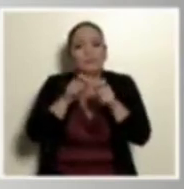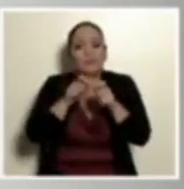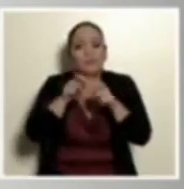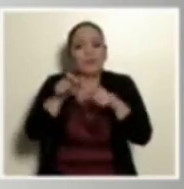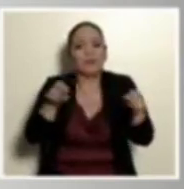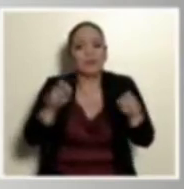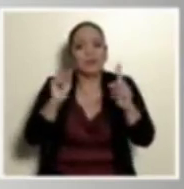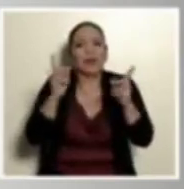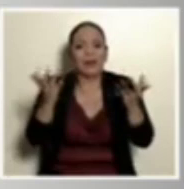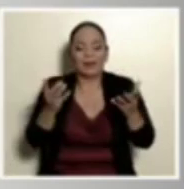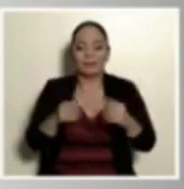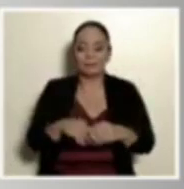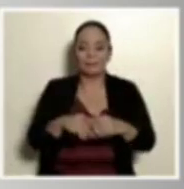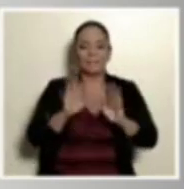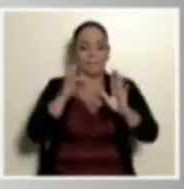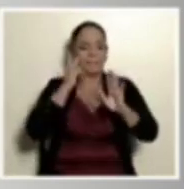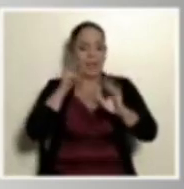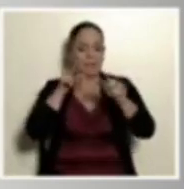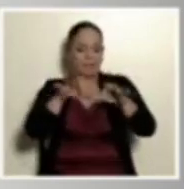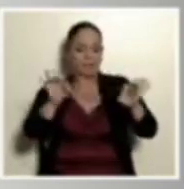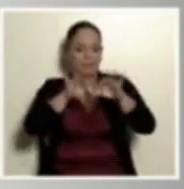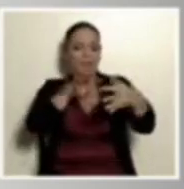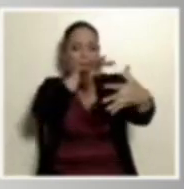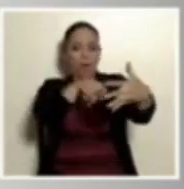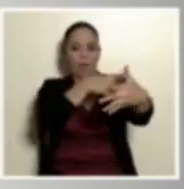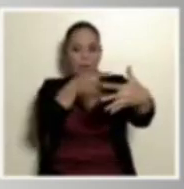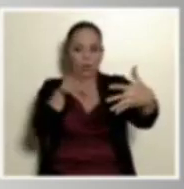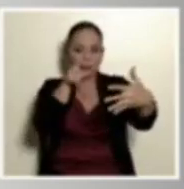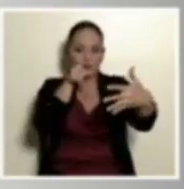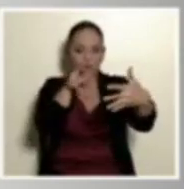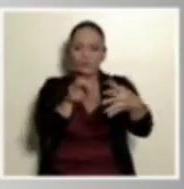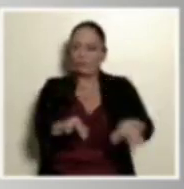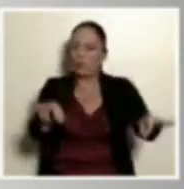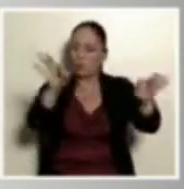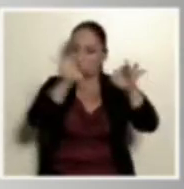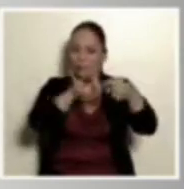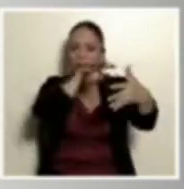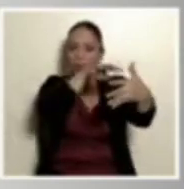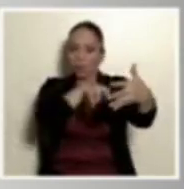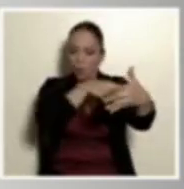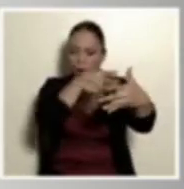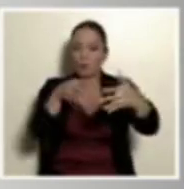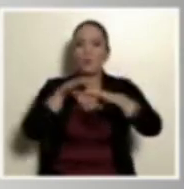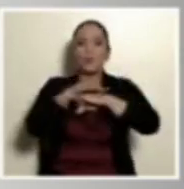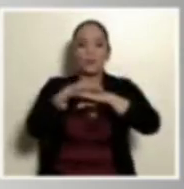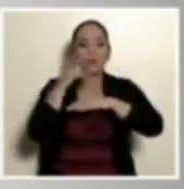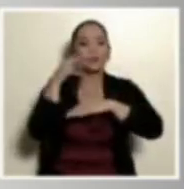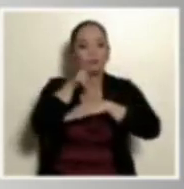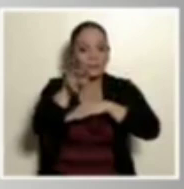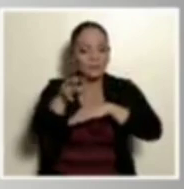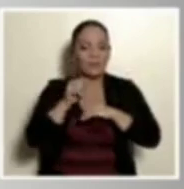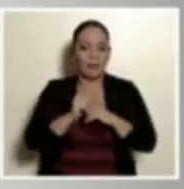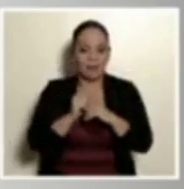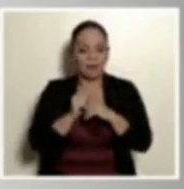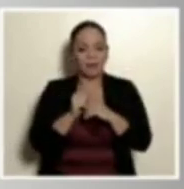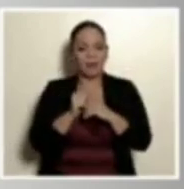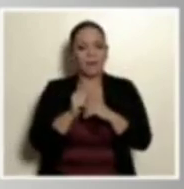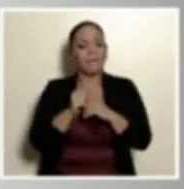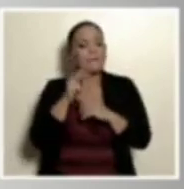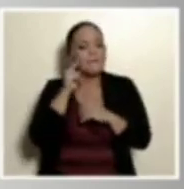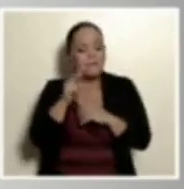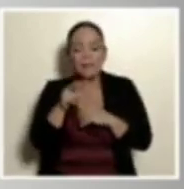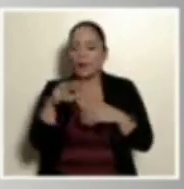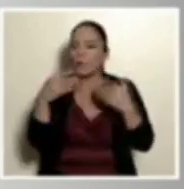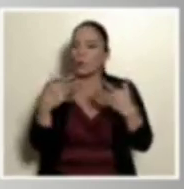Vean este cuadro es fundamental. Y esto, por favor, es para que vean qué complejidad tiene